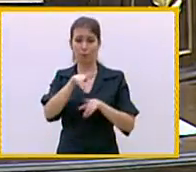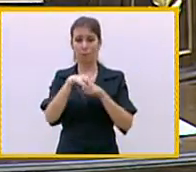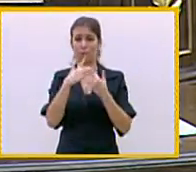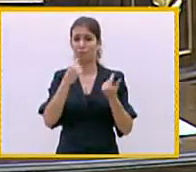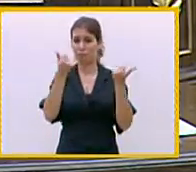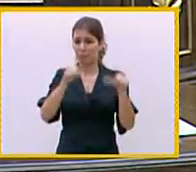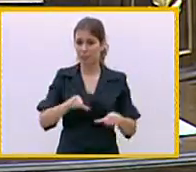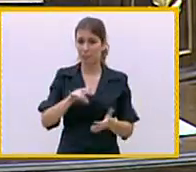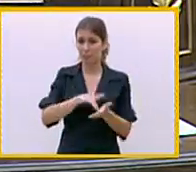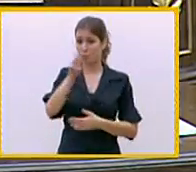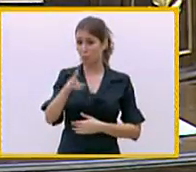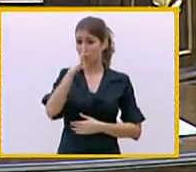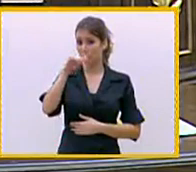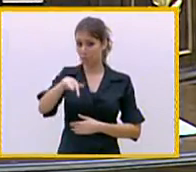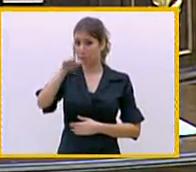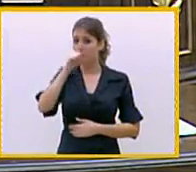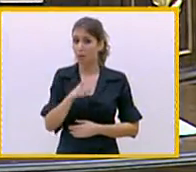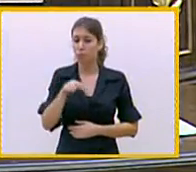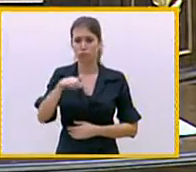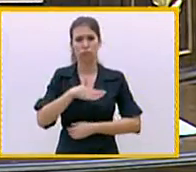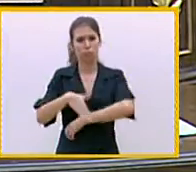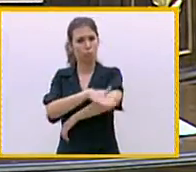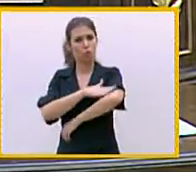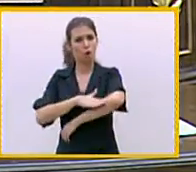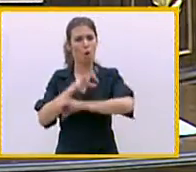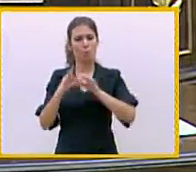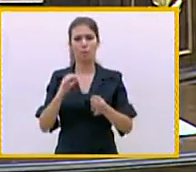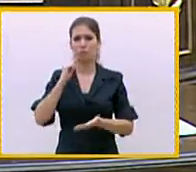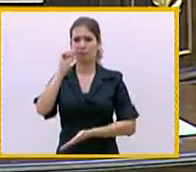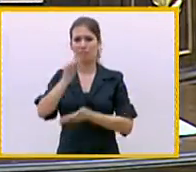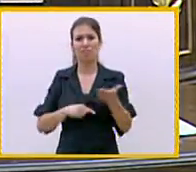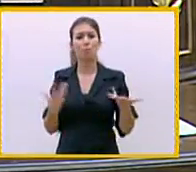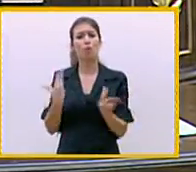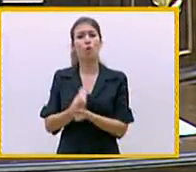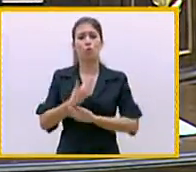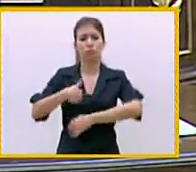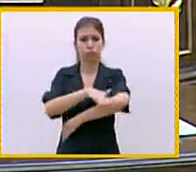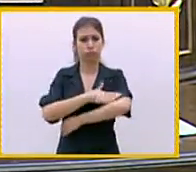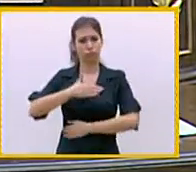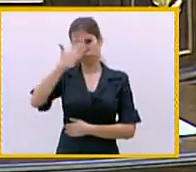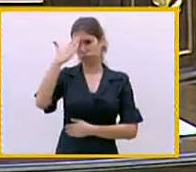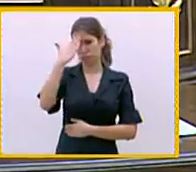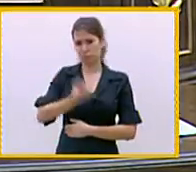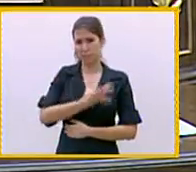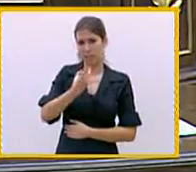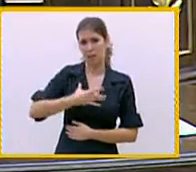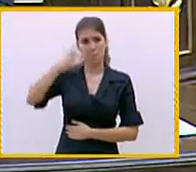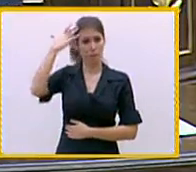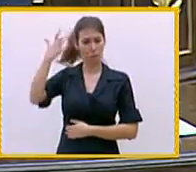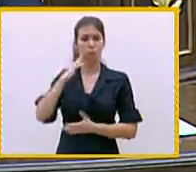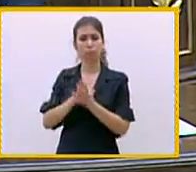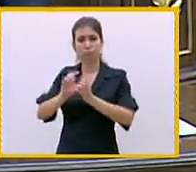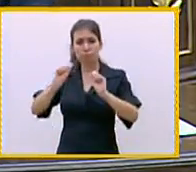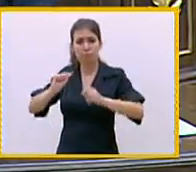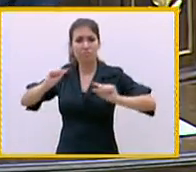de este mismo año, el Gobierno firmó con las principales organizaciones sindicales y patronales el acuerdo